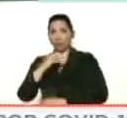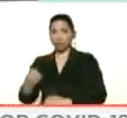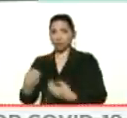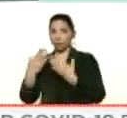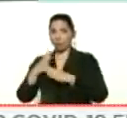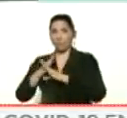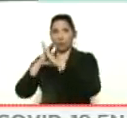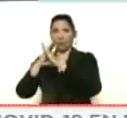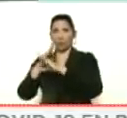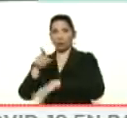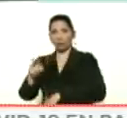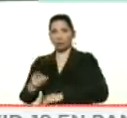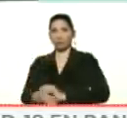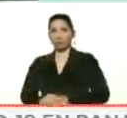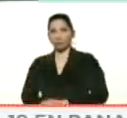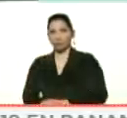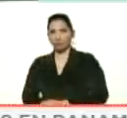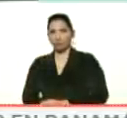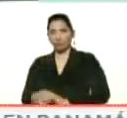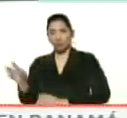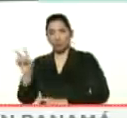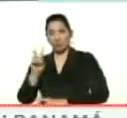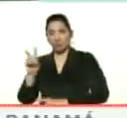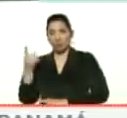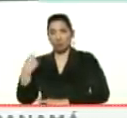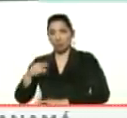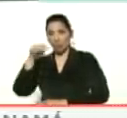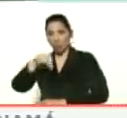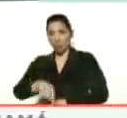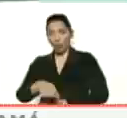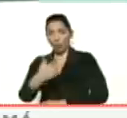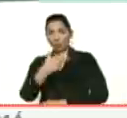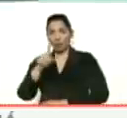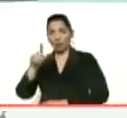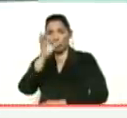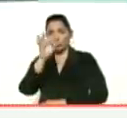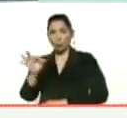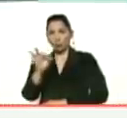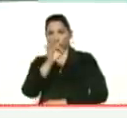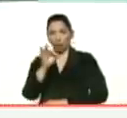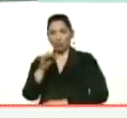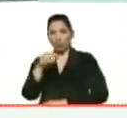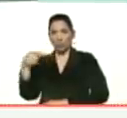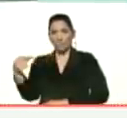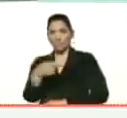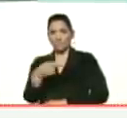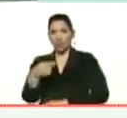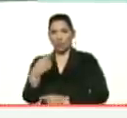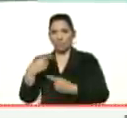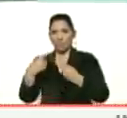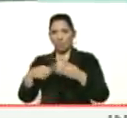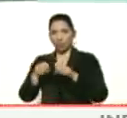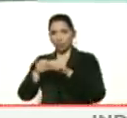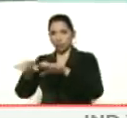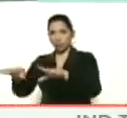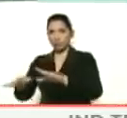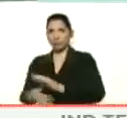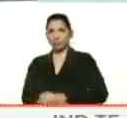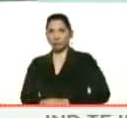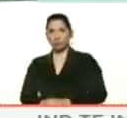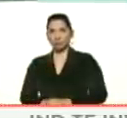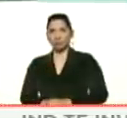hubiera parado allí. Y Venezuela tendría hoy 31% menos casos de infección